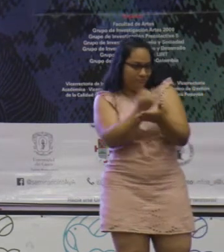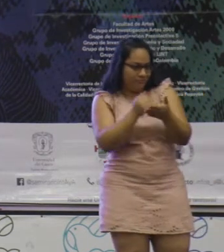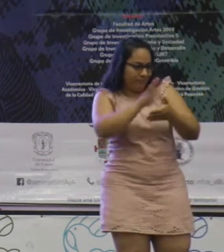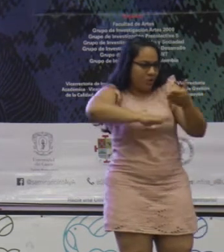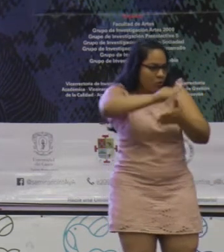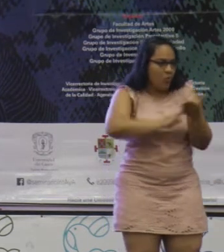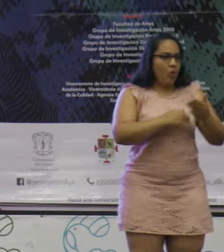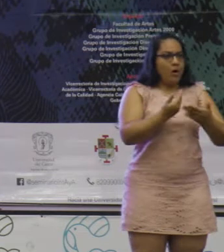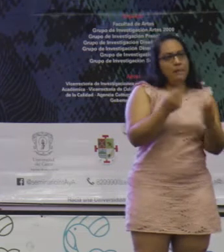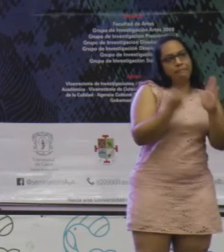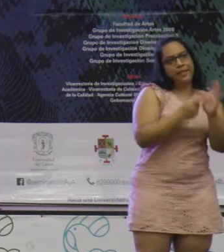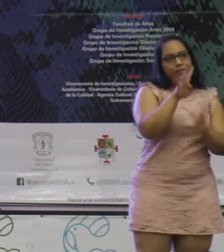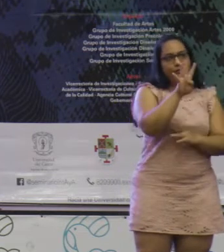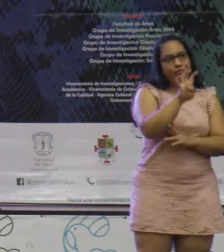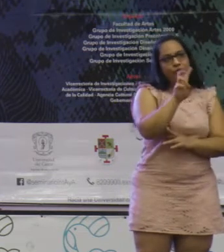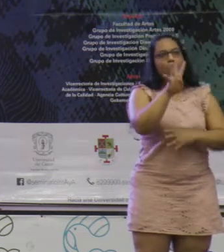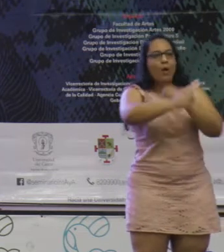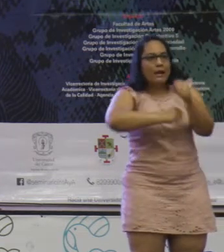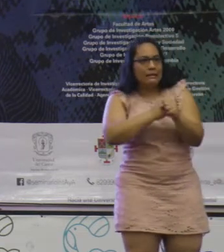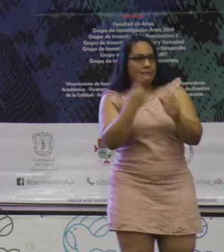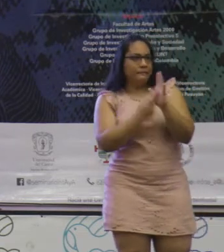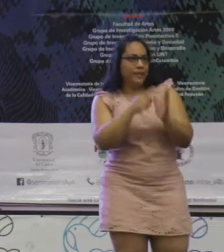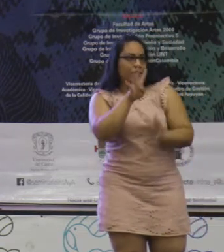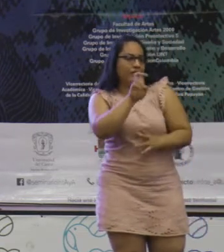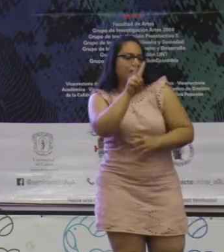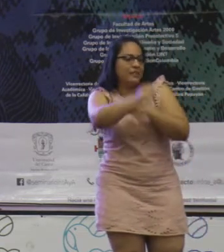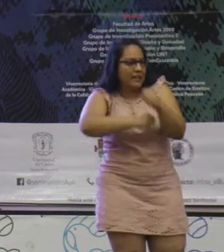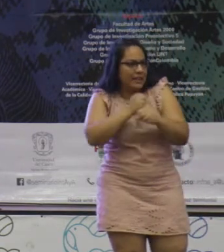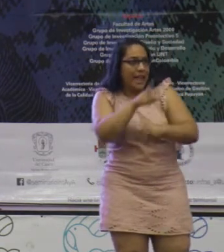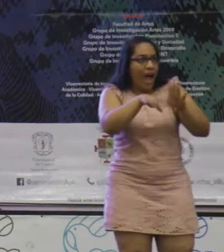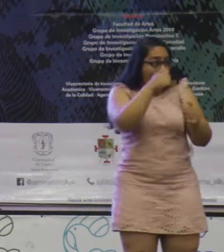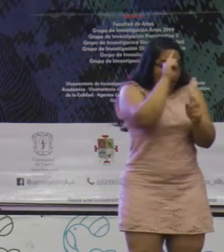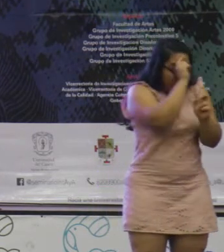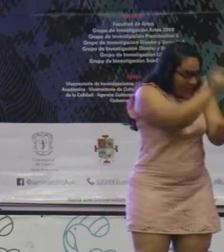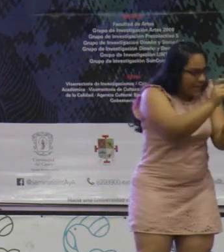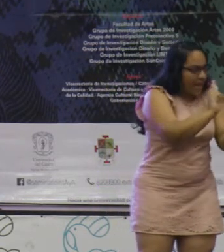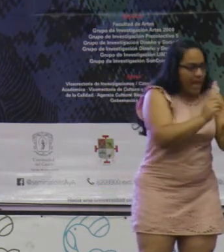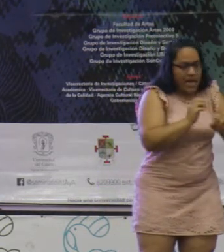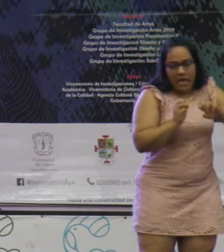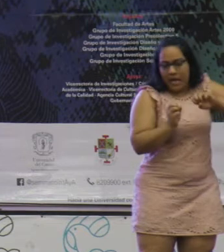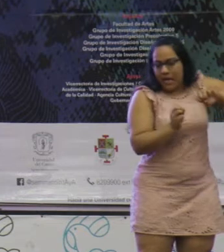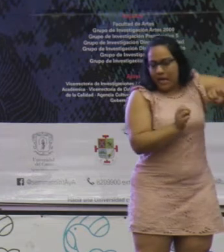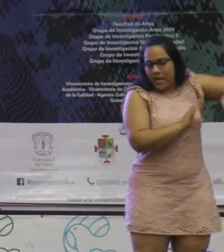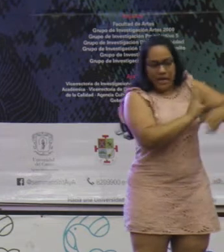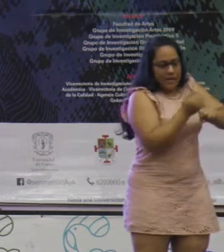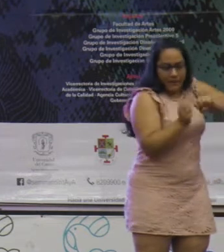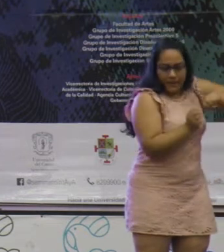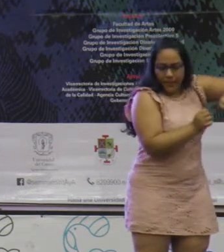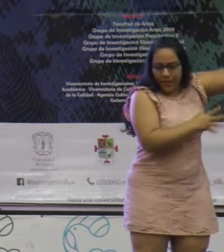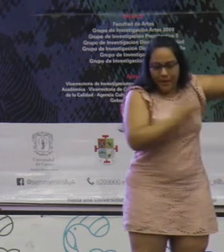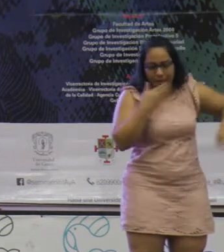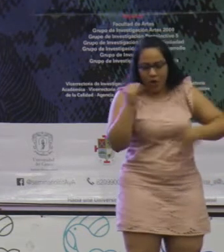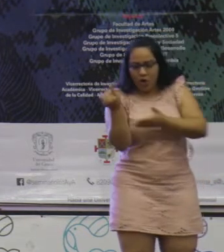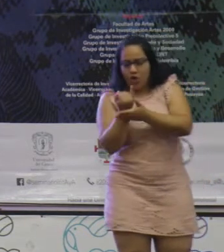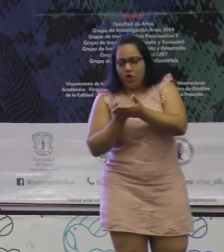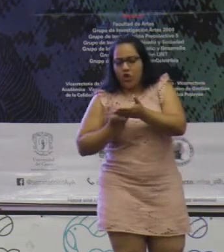los 60 y los 70, que no lograban el éxito y el reconocimiento social, caían en ilustración, y de hecho se usaba eso, caían en ilustración, se